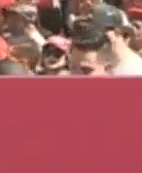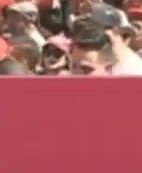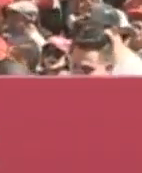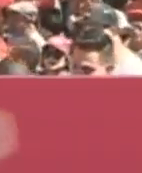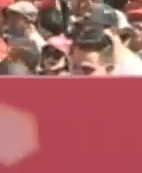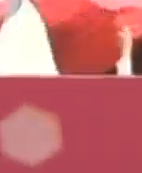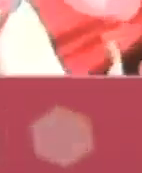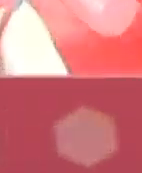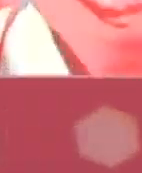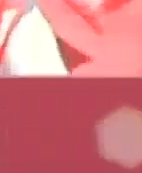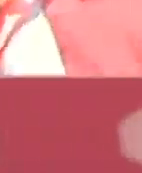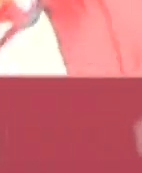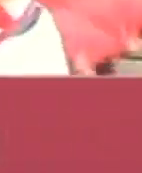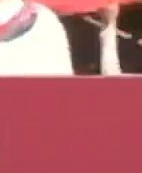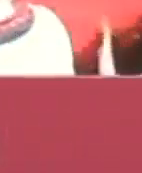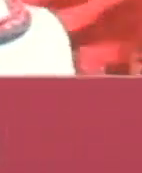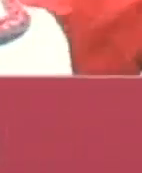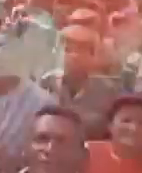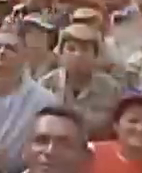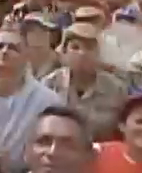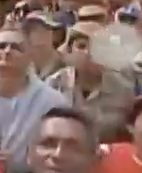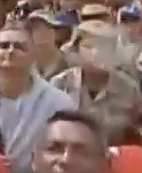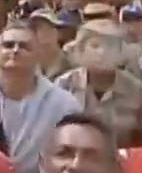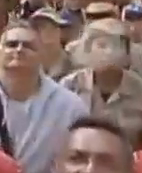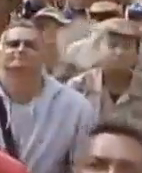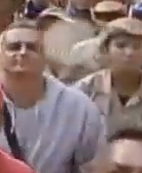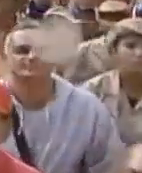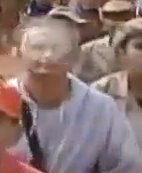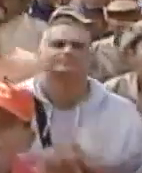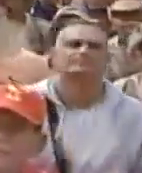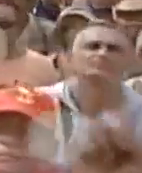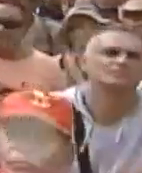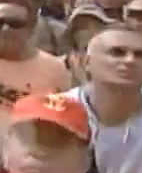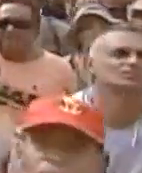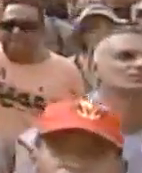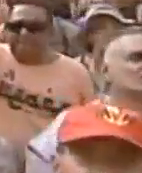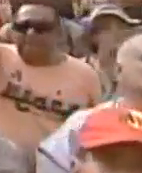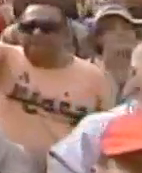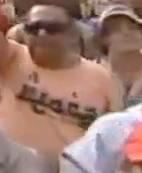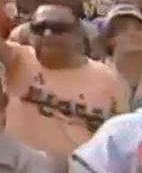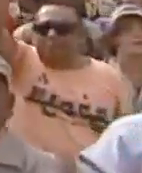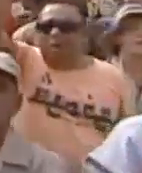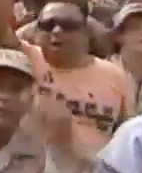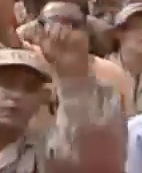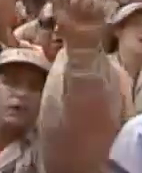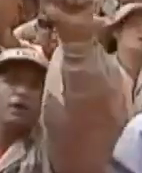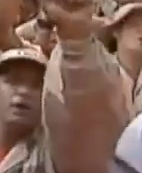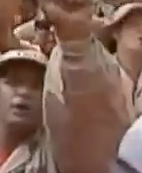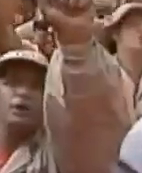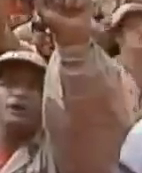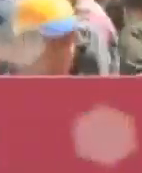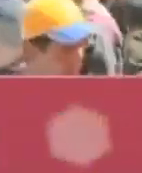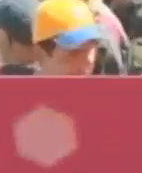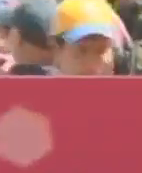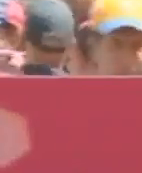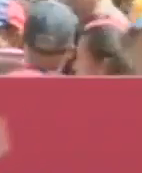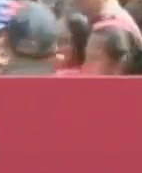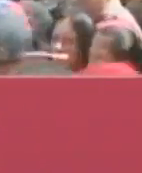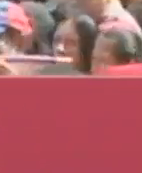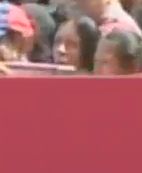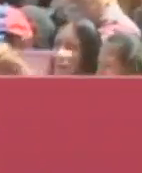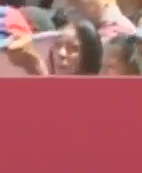sus intereses en la República Bolivariana de Venezuela. Pretenden elegir y designar al